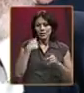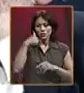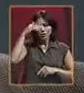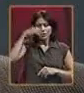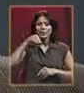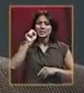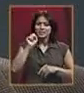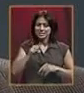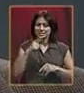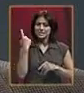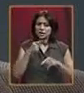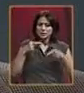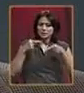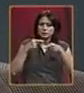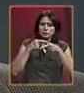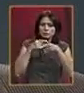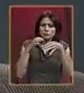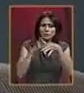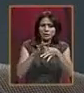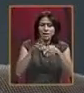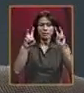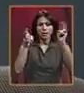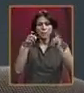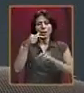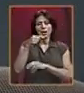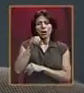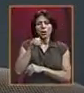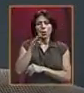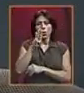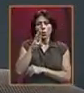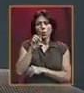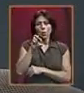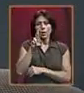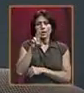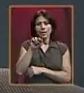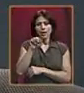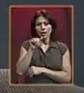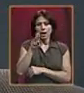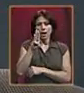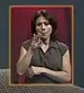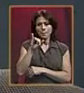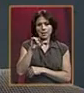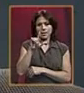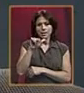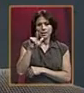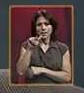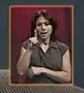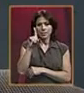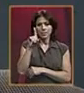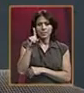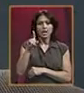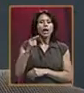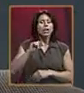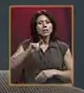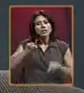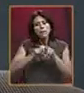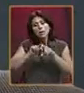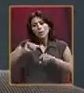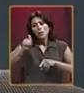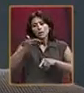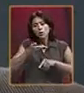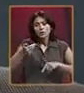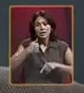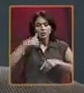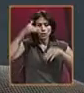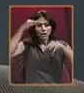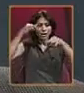en todo esto está el tema de gobernabilidad. Lo otro, o algunos otros aspectos que yo creo que son fundamentales en relación con el